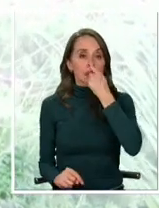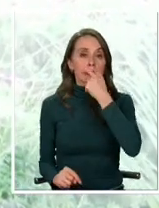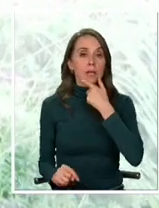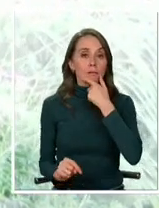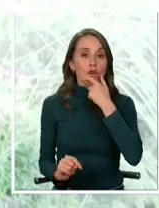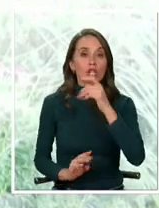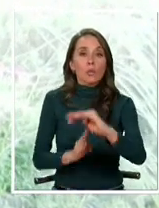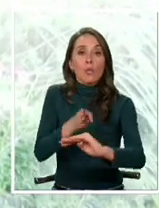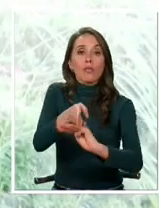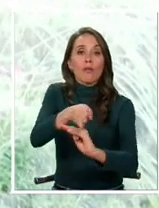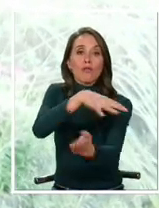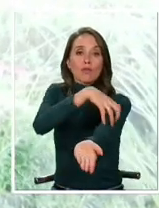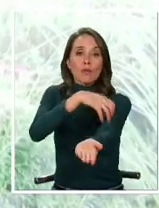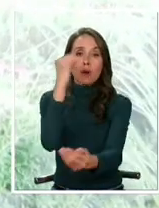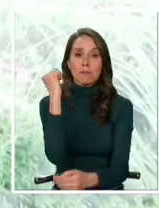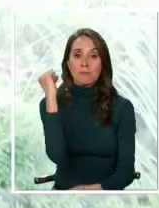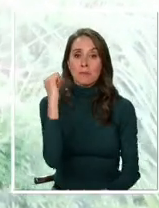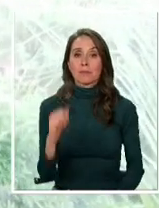a la